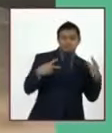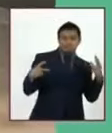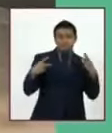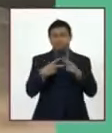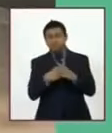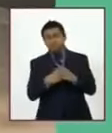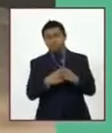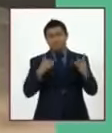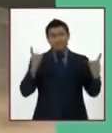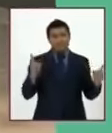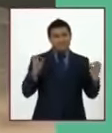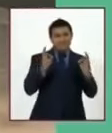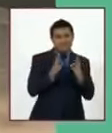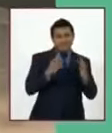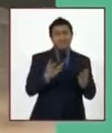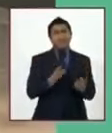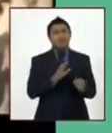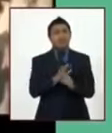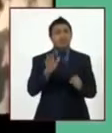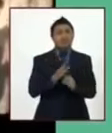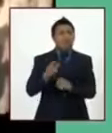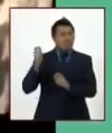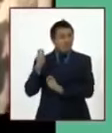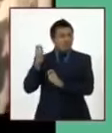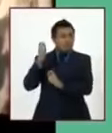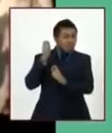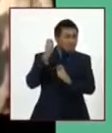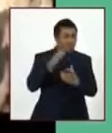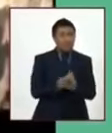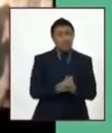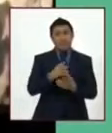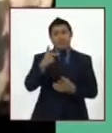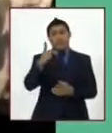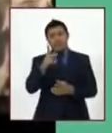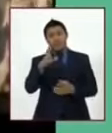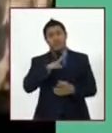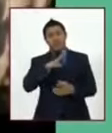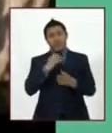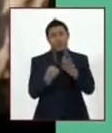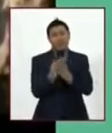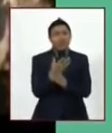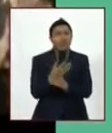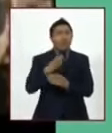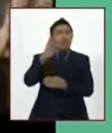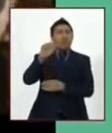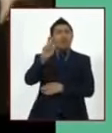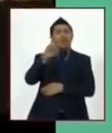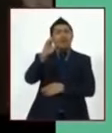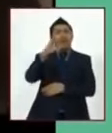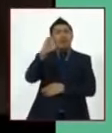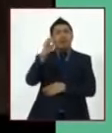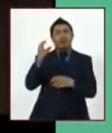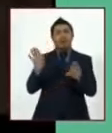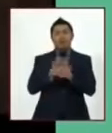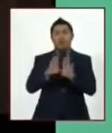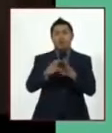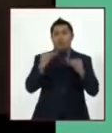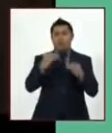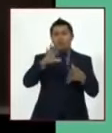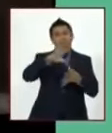ser el protestantismo. Sin embargo, bueno, irradia, influye y se crea un barroco muy americano, un barroco